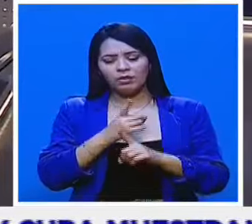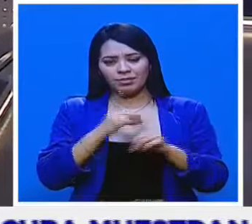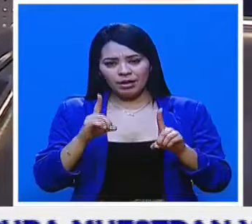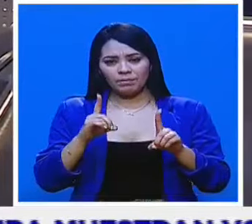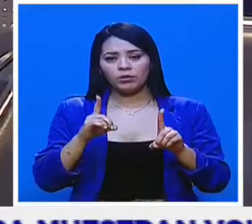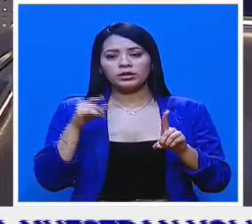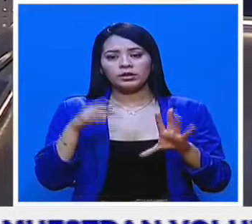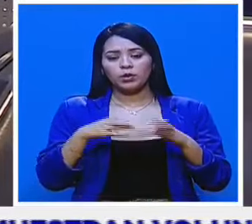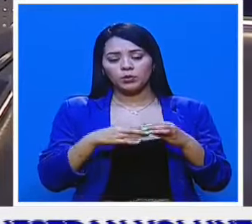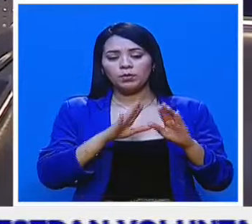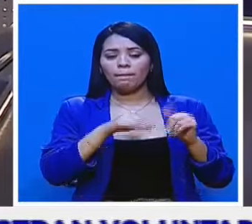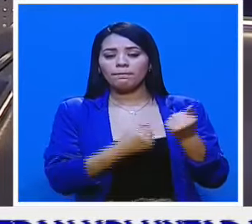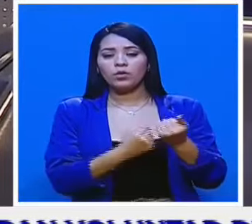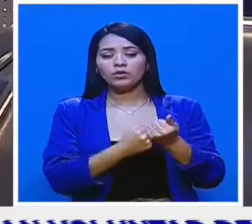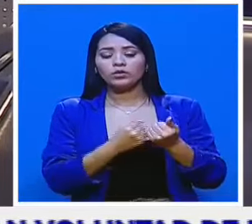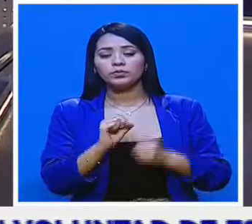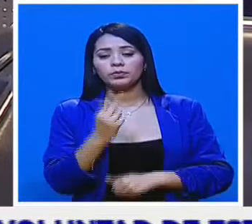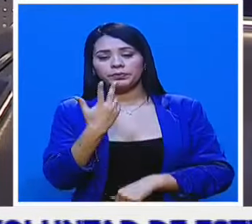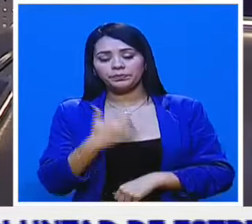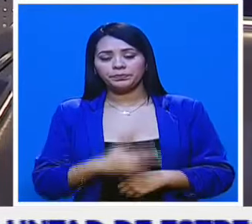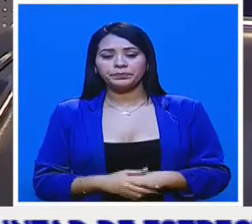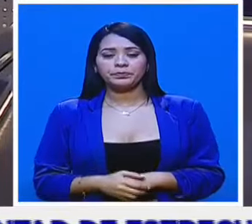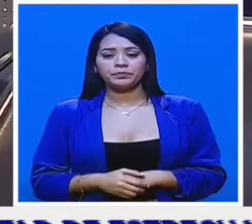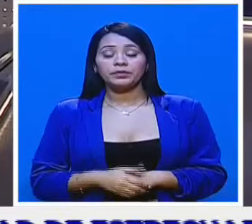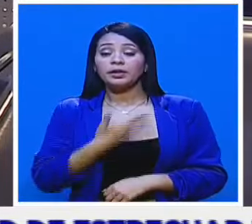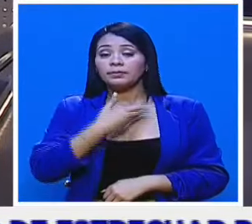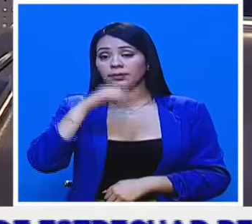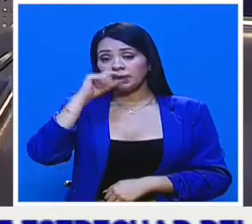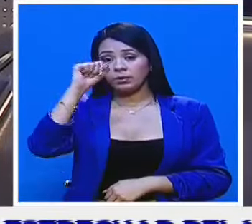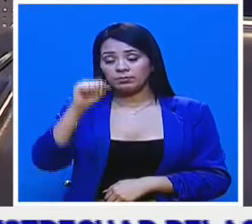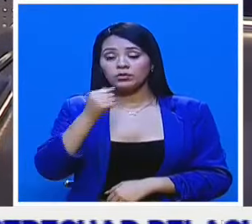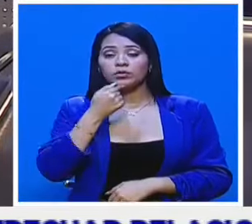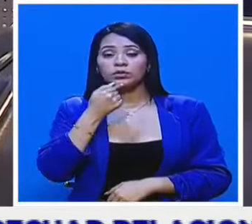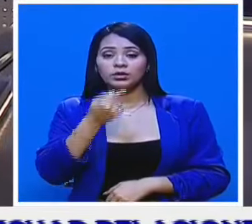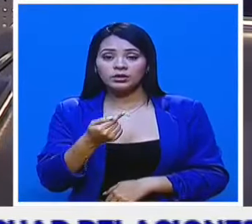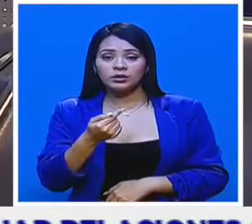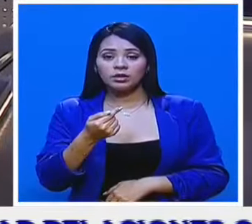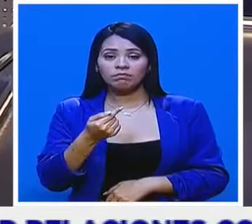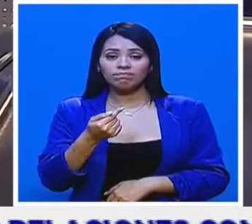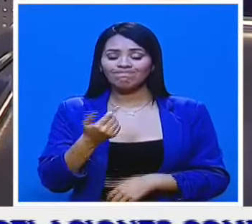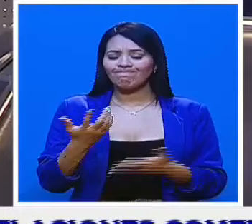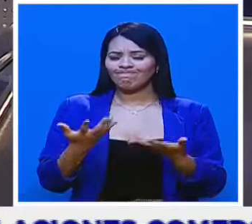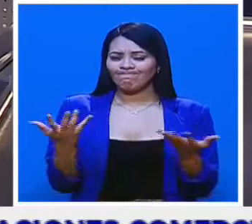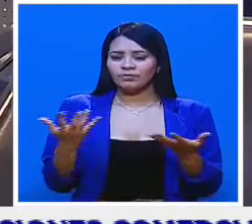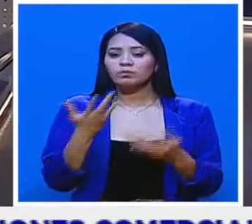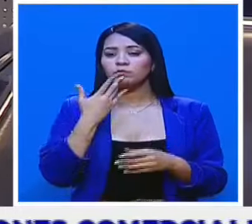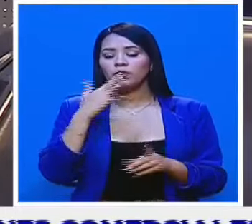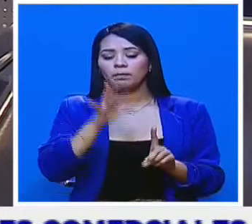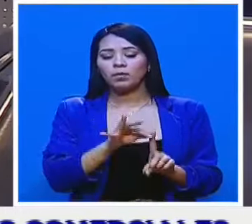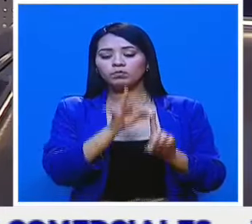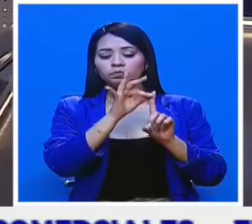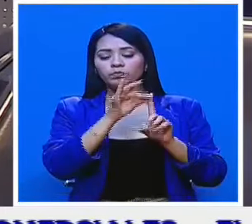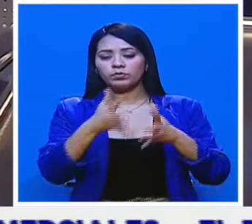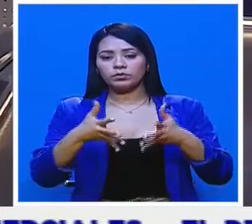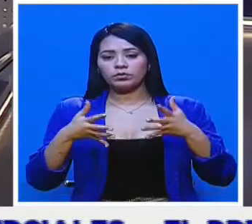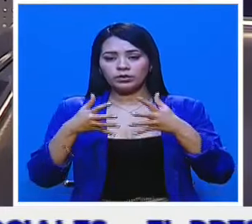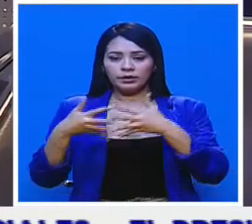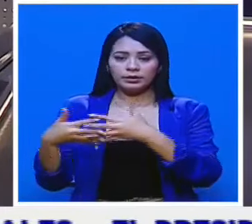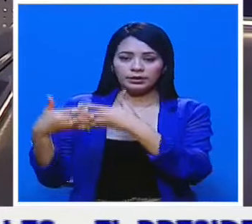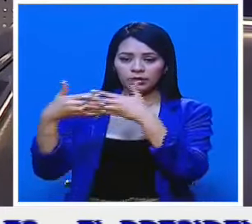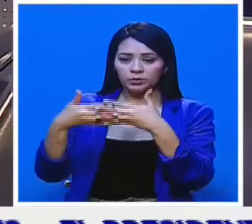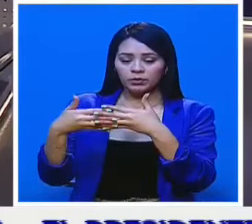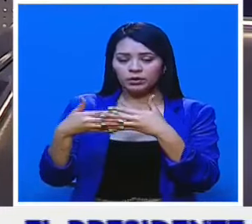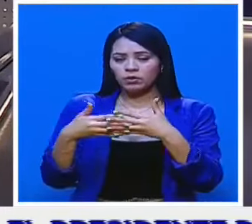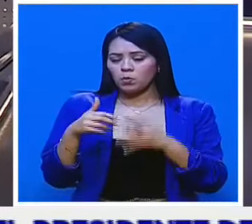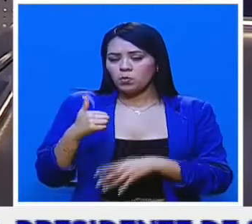El presidente de la República de Venezuela, Nicolás Maduro, se refirió y dijo que quien resulte electo en los Estados Unidos, o gane